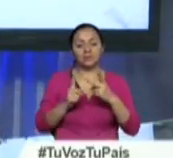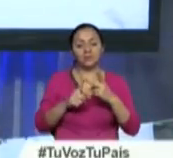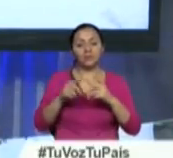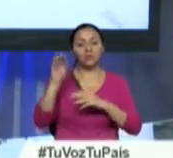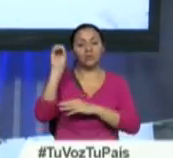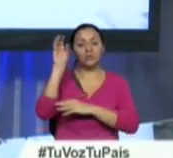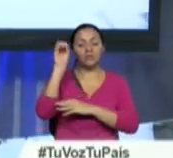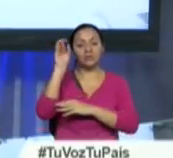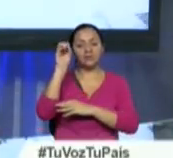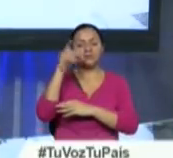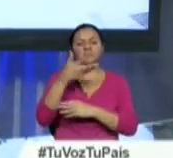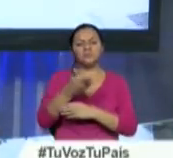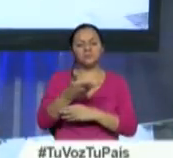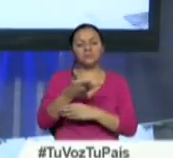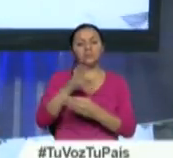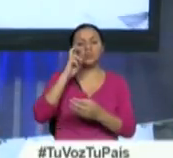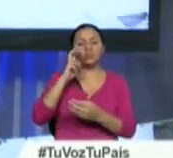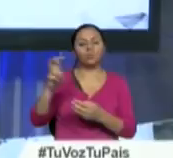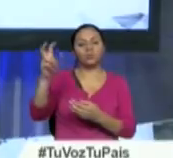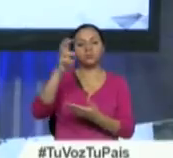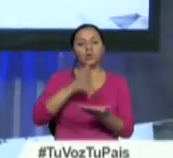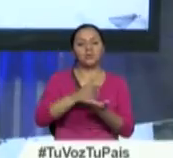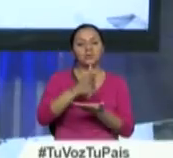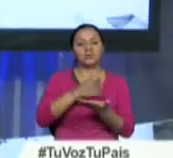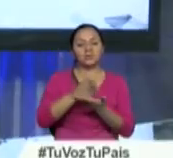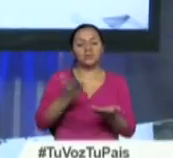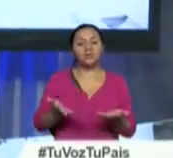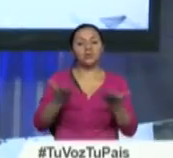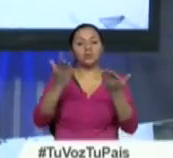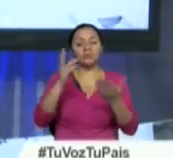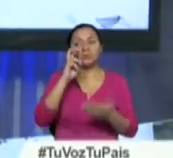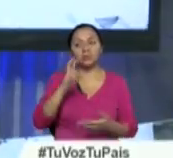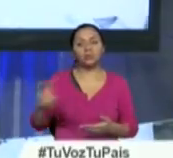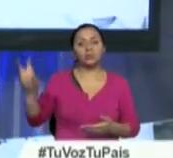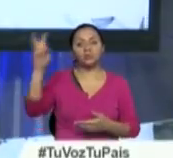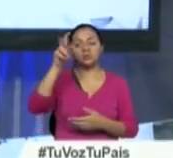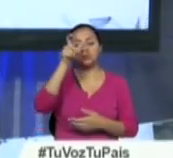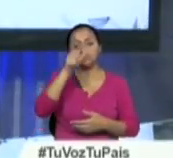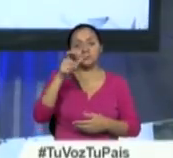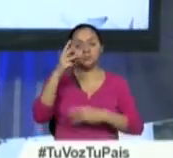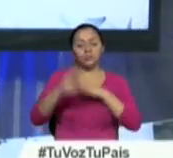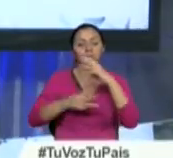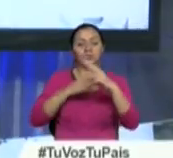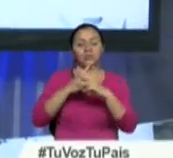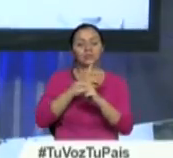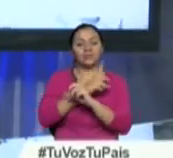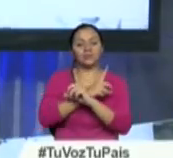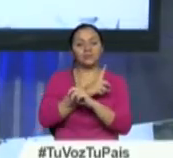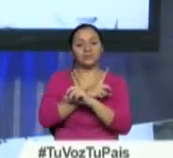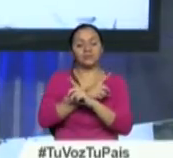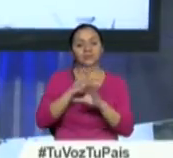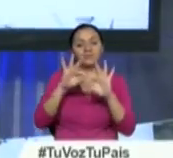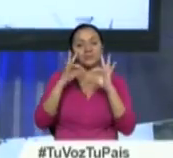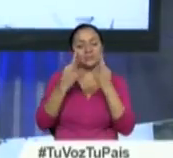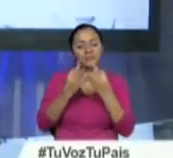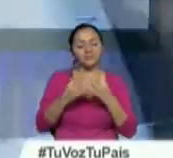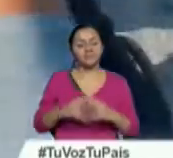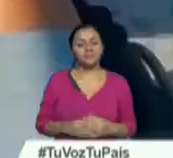turismo accesible, cuyo objetivo es ofrecer destinos turísticos a la población mundial con discapacidad y sus